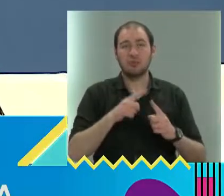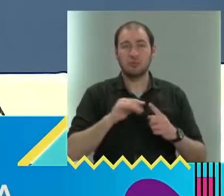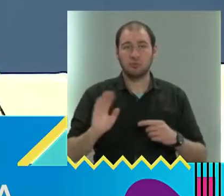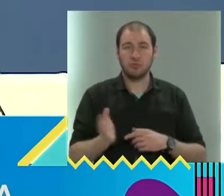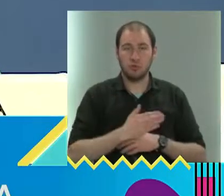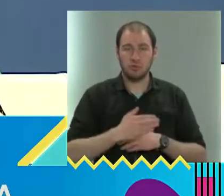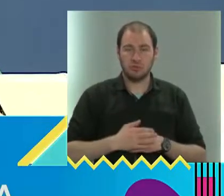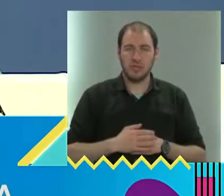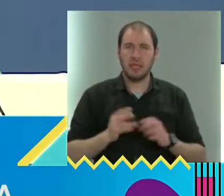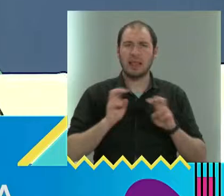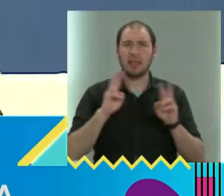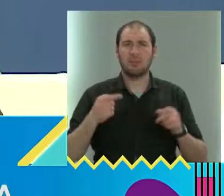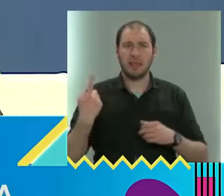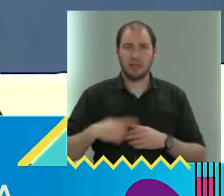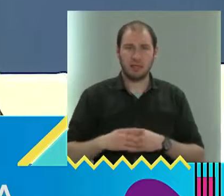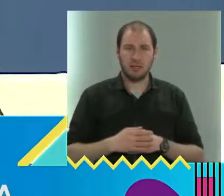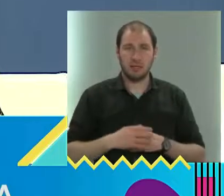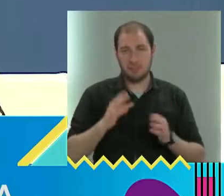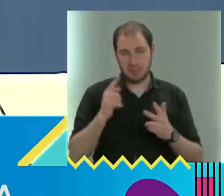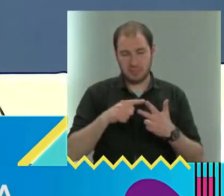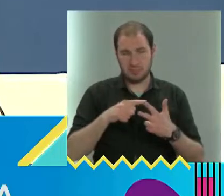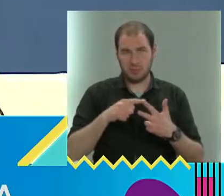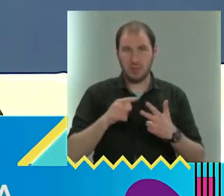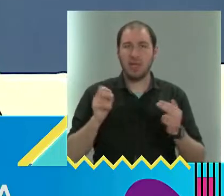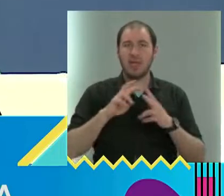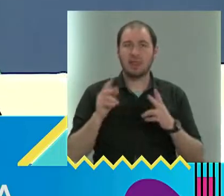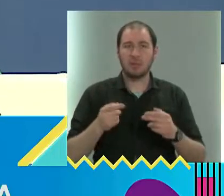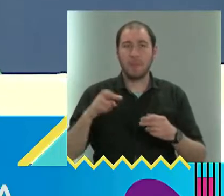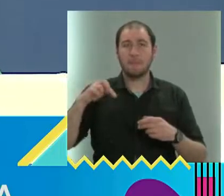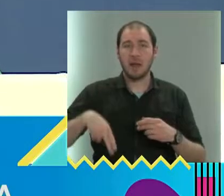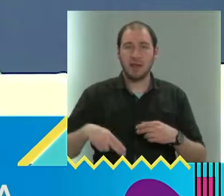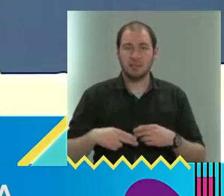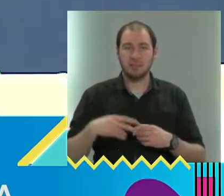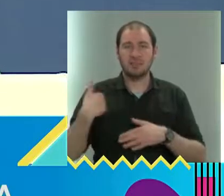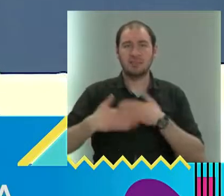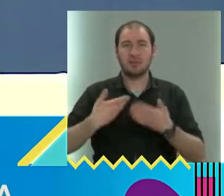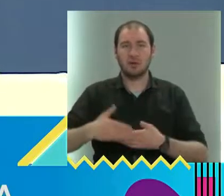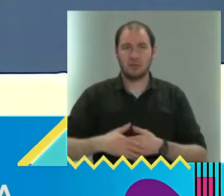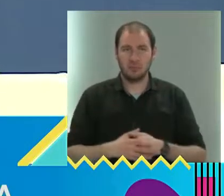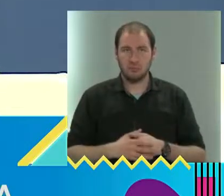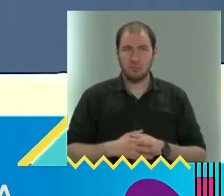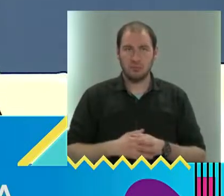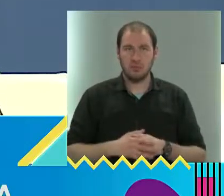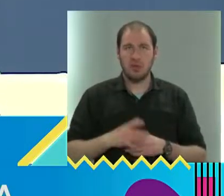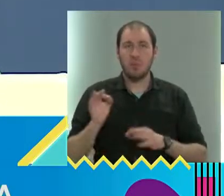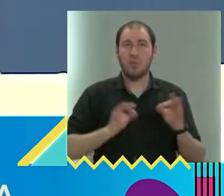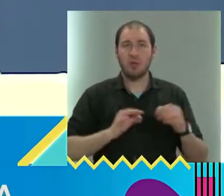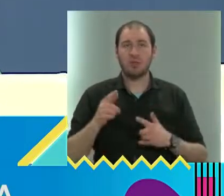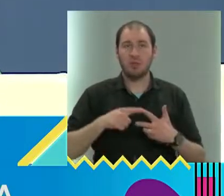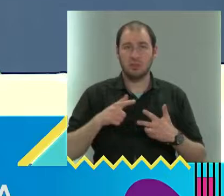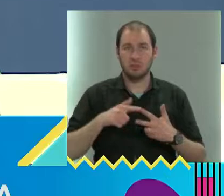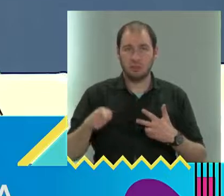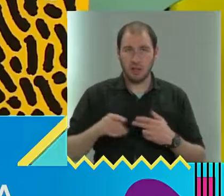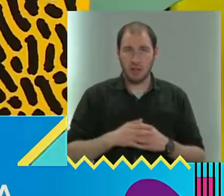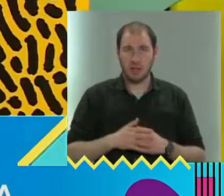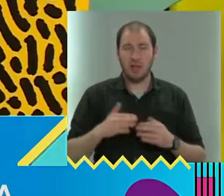instituciones respecto, que sería lo segundo, respecto a su plan de desarrollo, a su proyecto institucional,